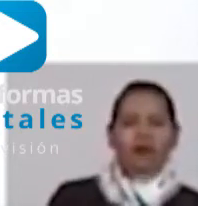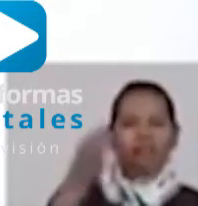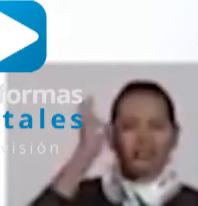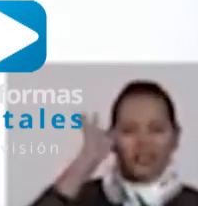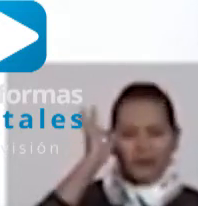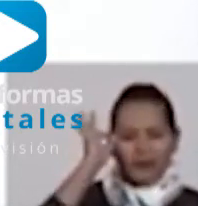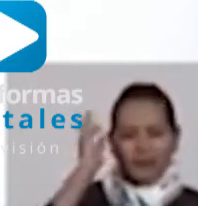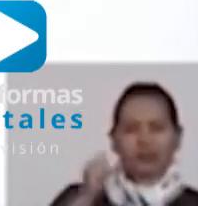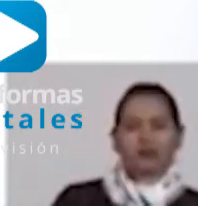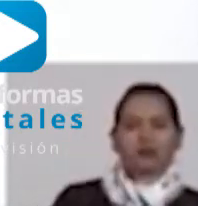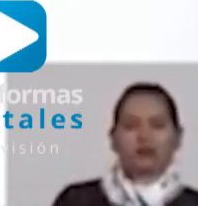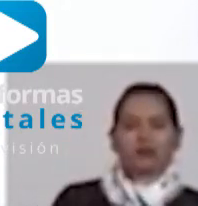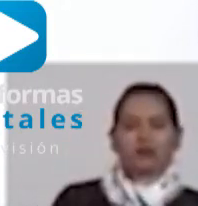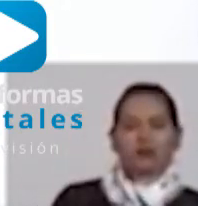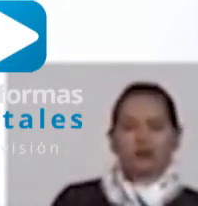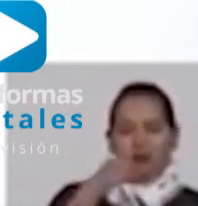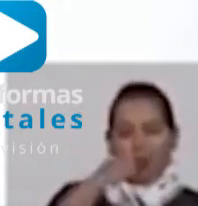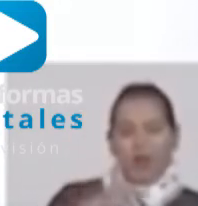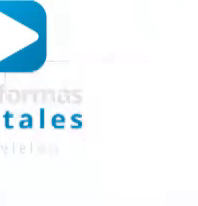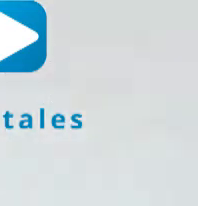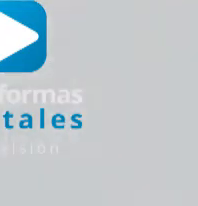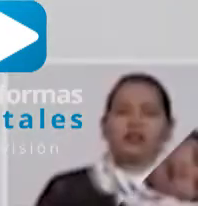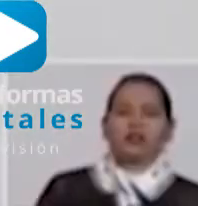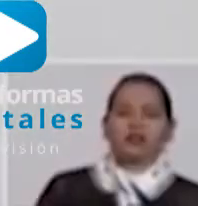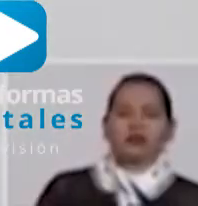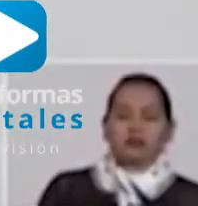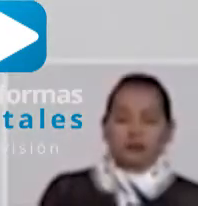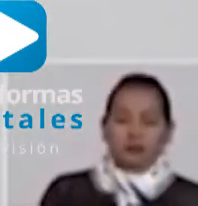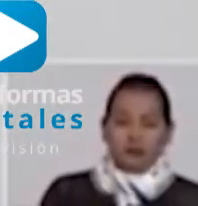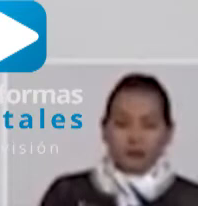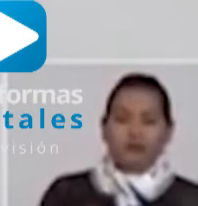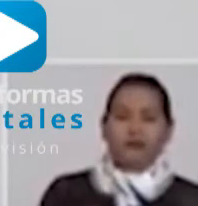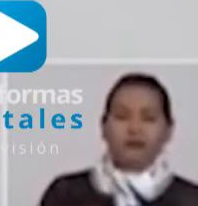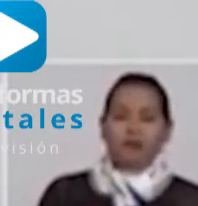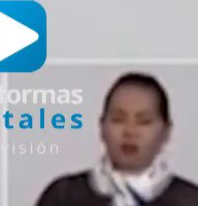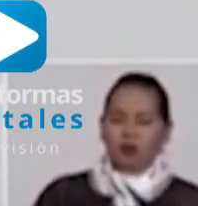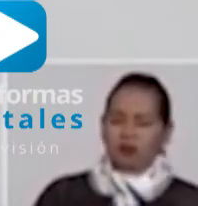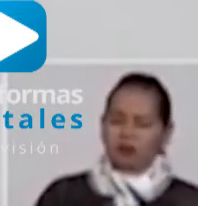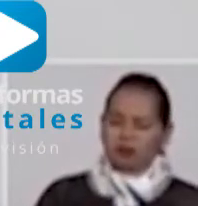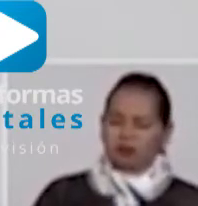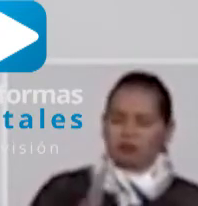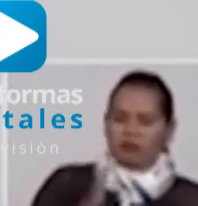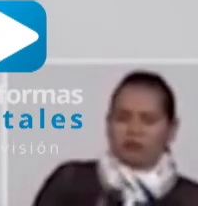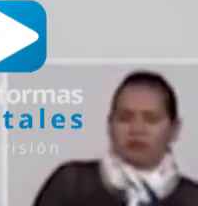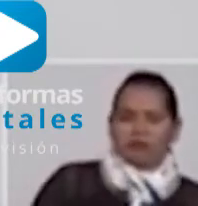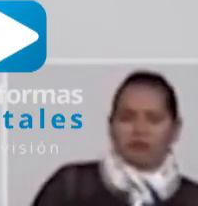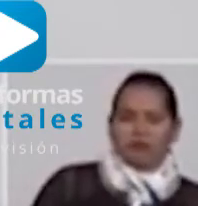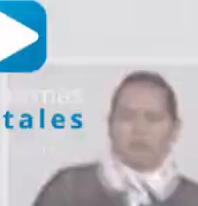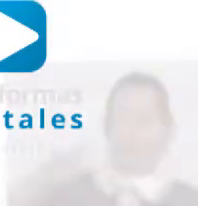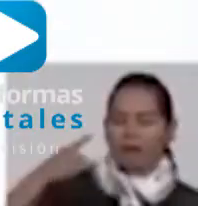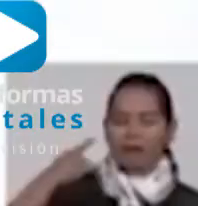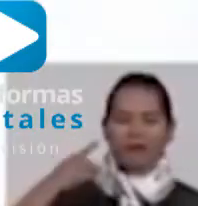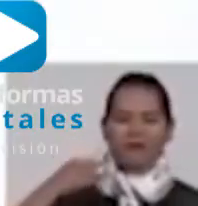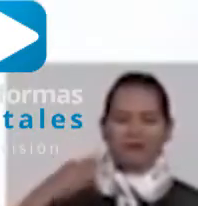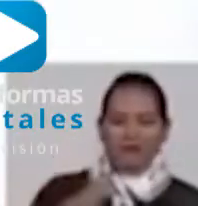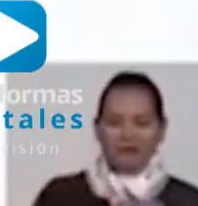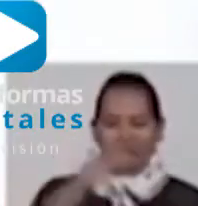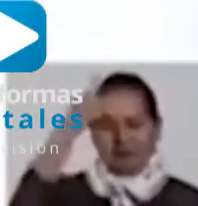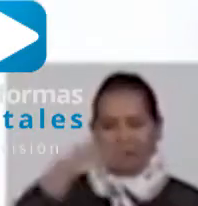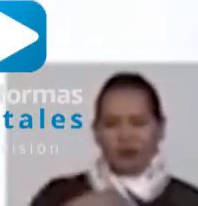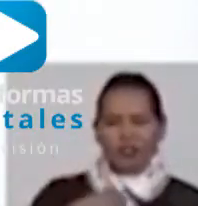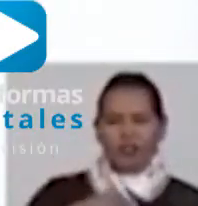en casos que, por cierto, la gente ni está enterada, ¿eh? A pesar de ello, y como sucede comúnmente, todos los candidatos se